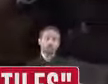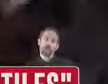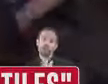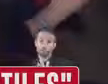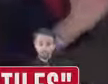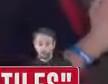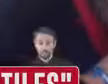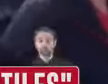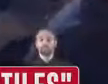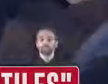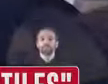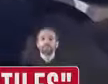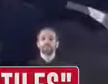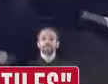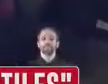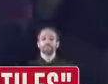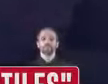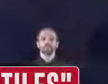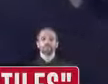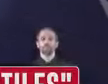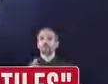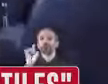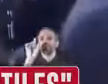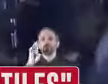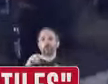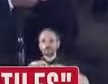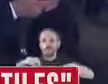solamente camas